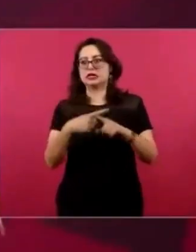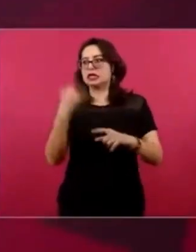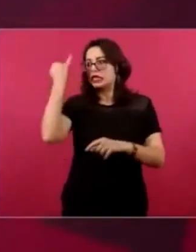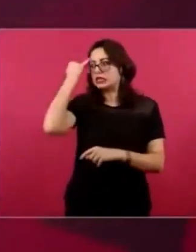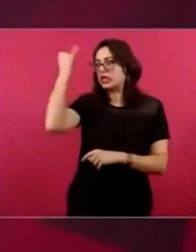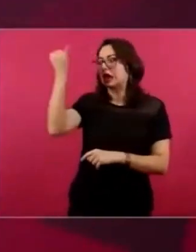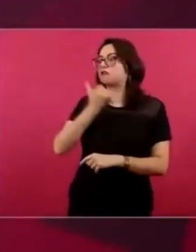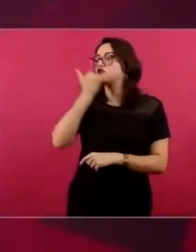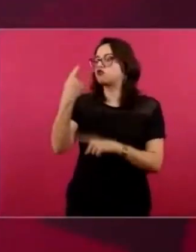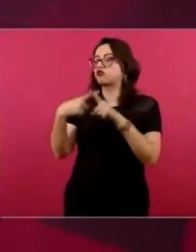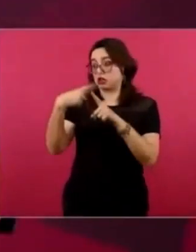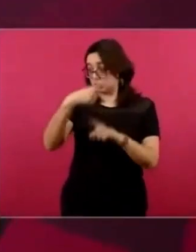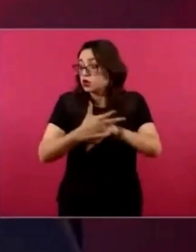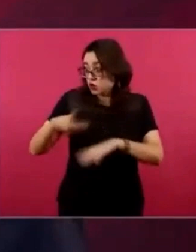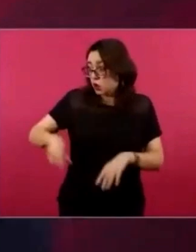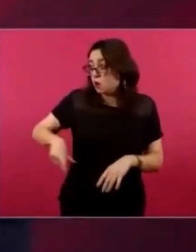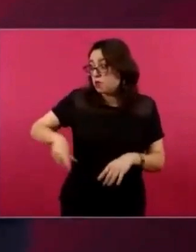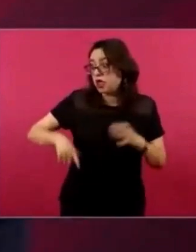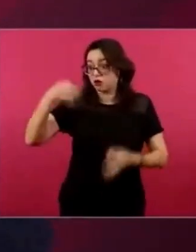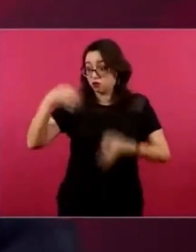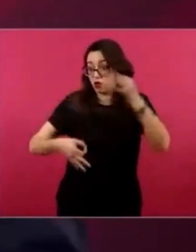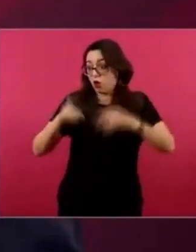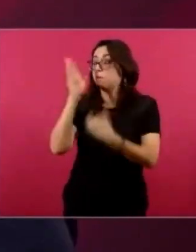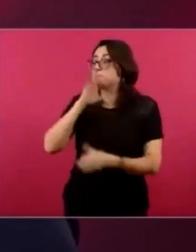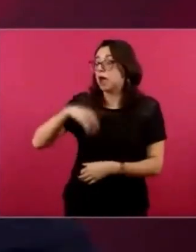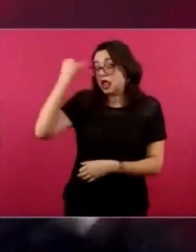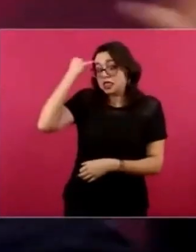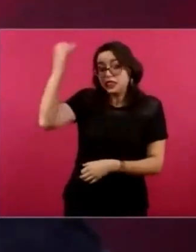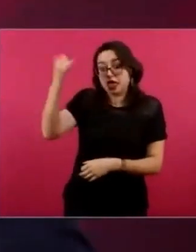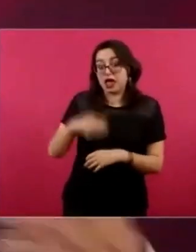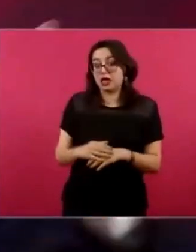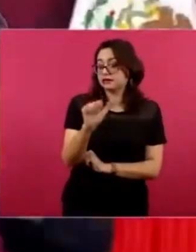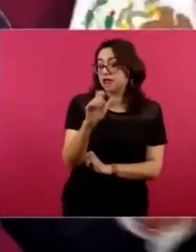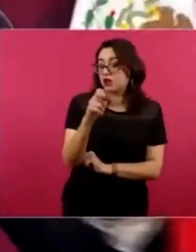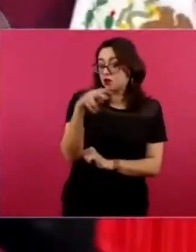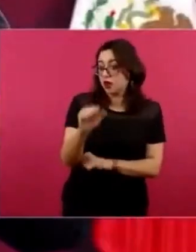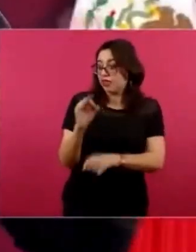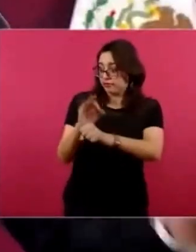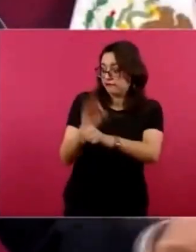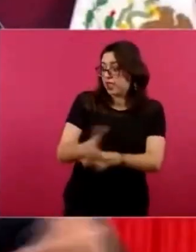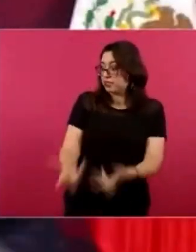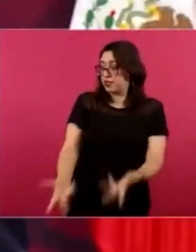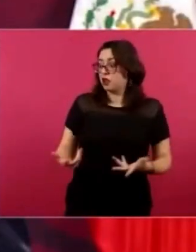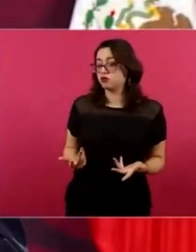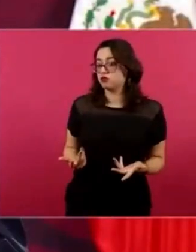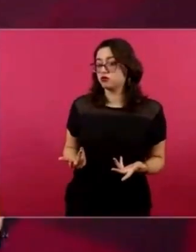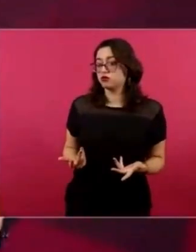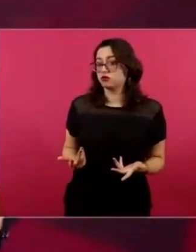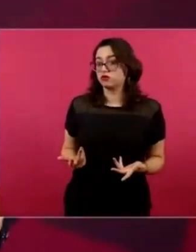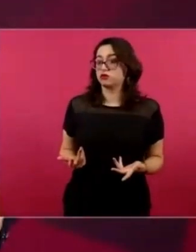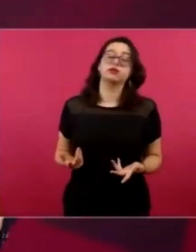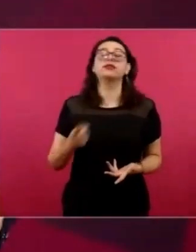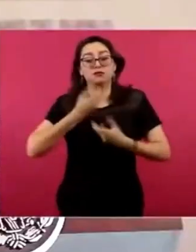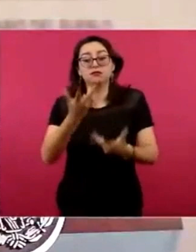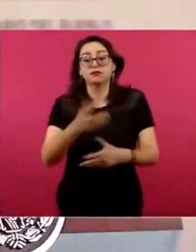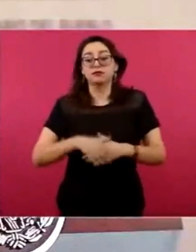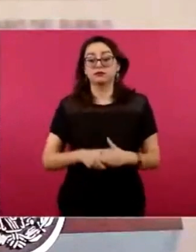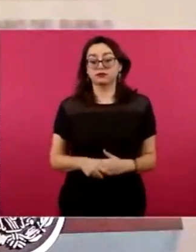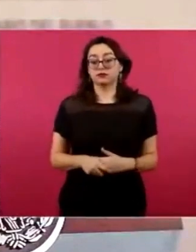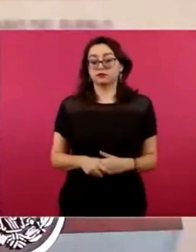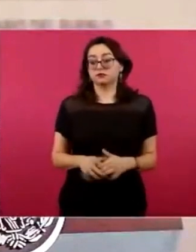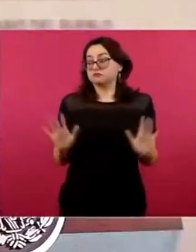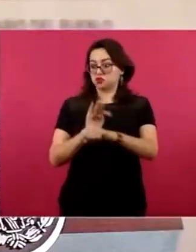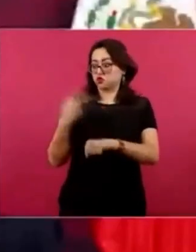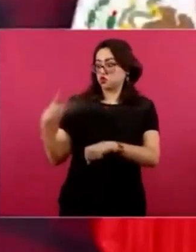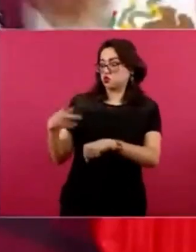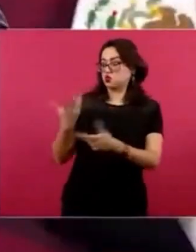Unidos, de la Fiscalía de Estados Unidos, de la DEA, y que no es cierto todo lo que se dice de García Luna.